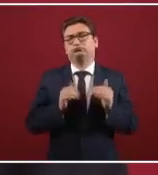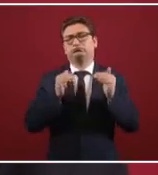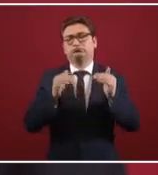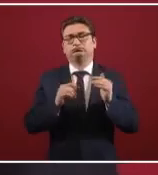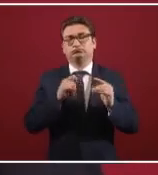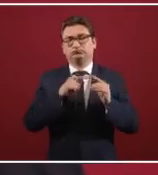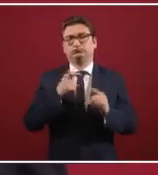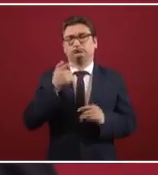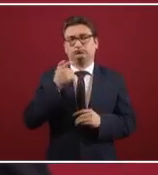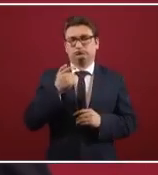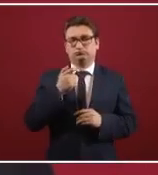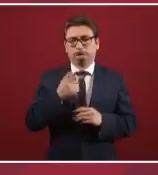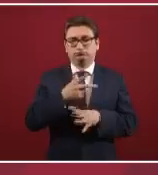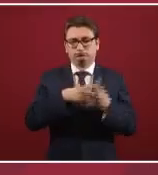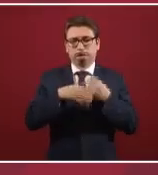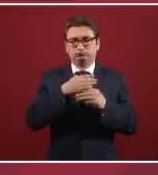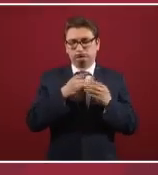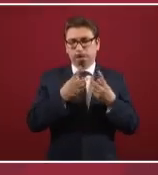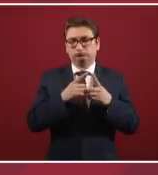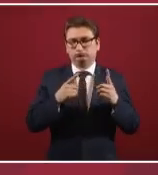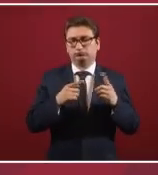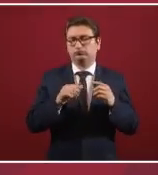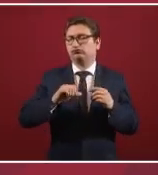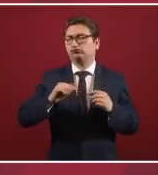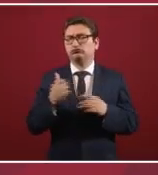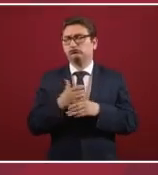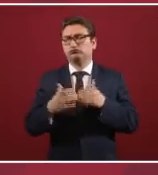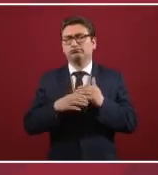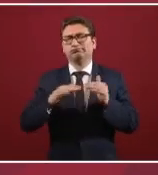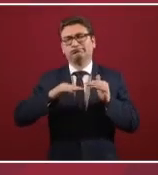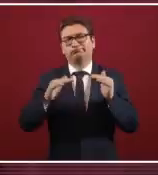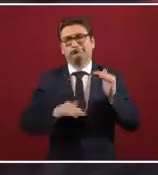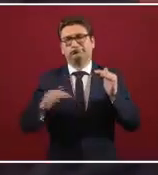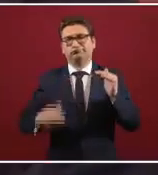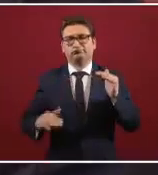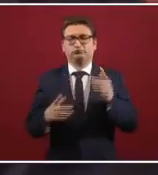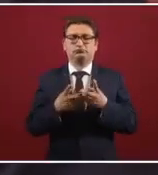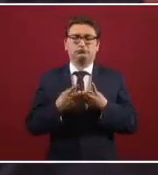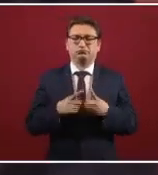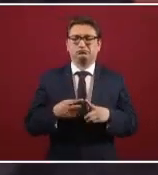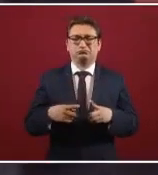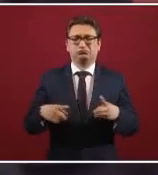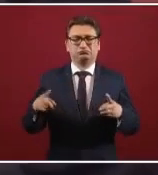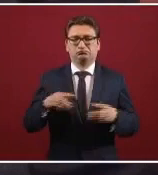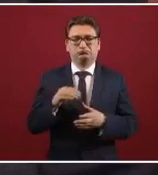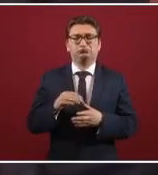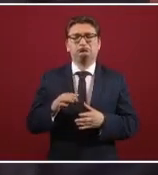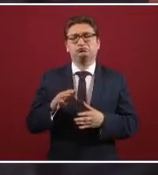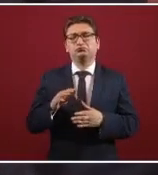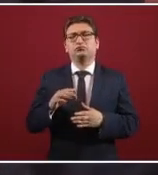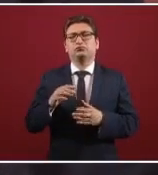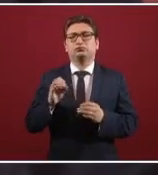y se subordinó todo lo demás desarrollo bienestar